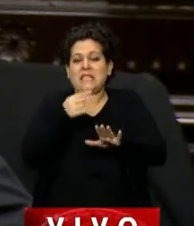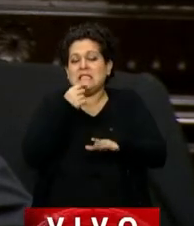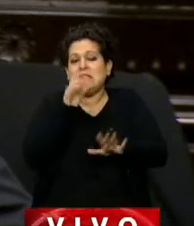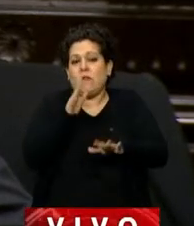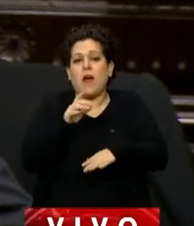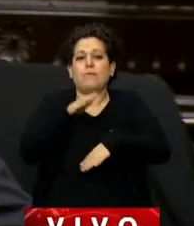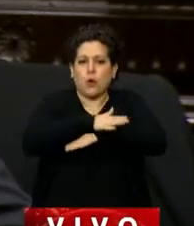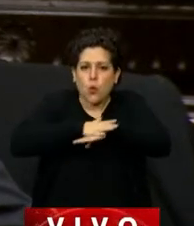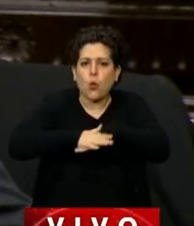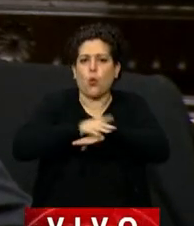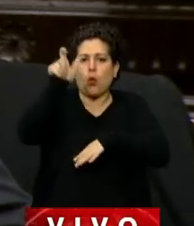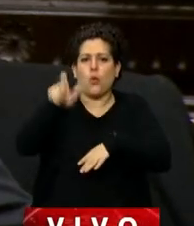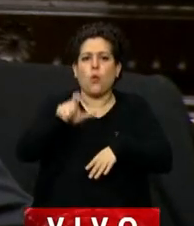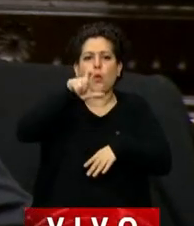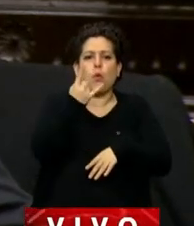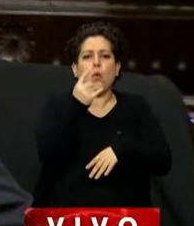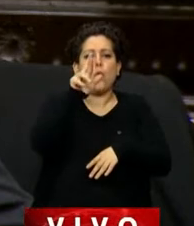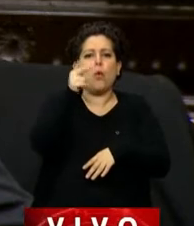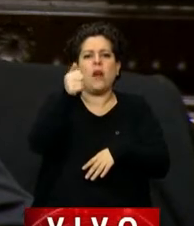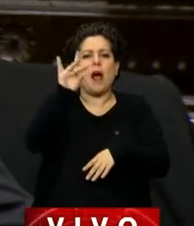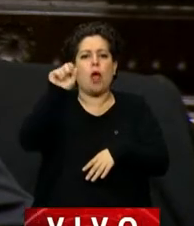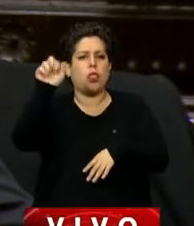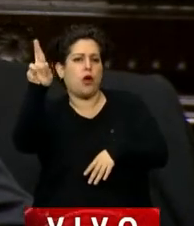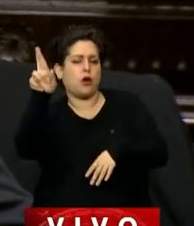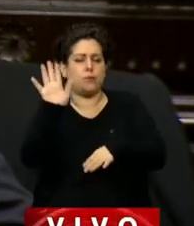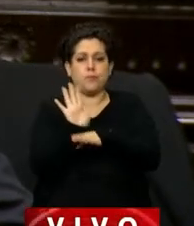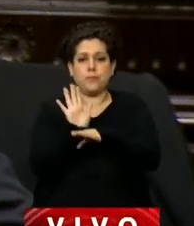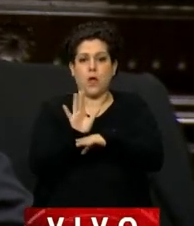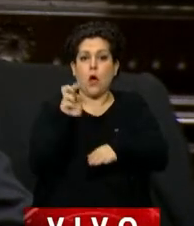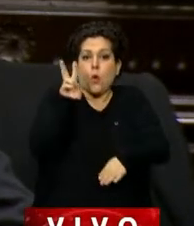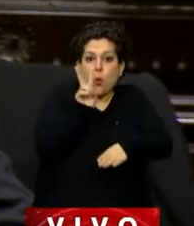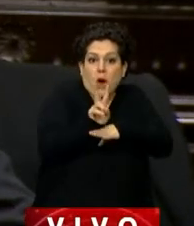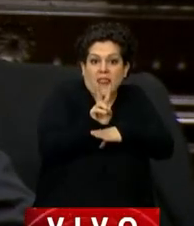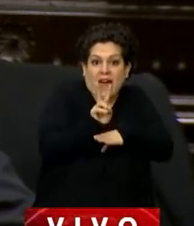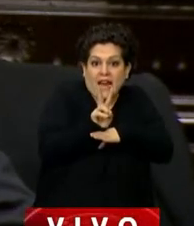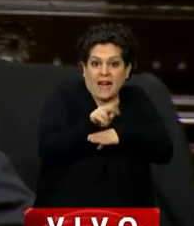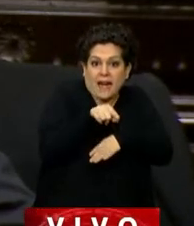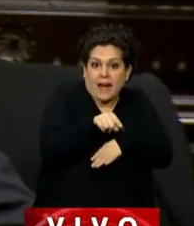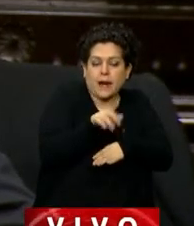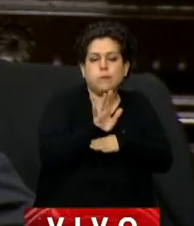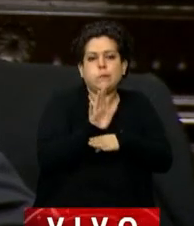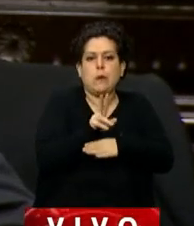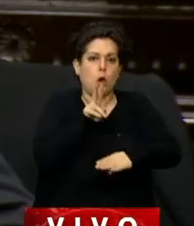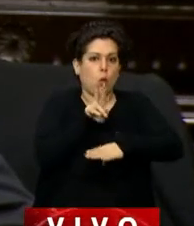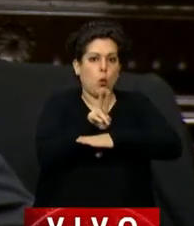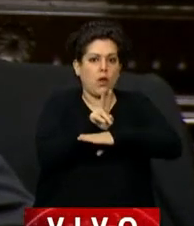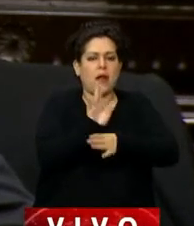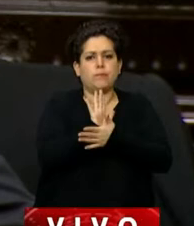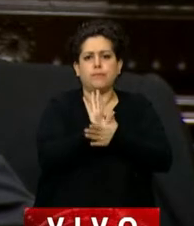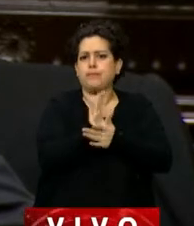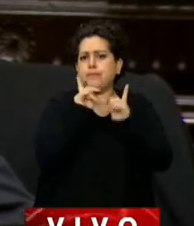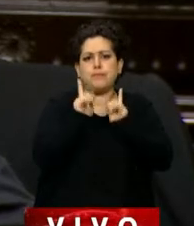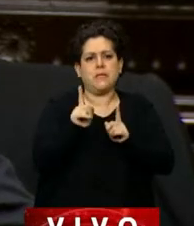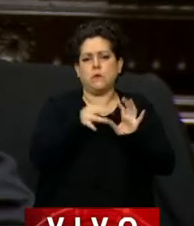curadores. El cuidar está en el centro, en la génesis de